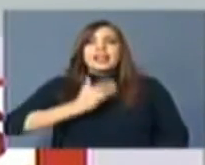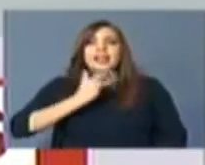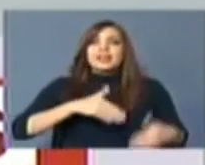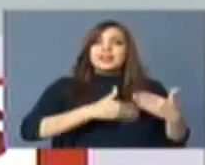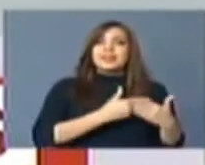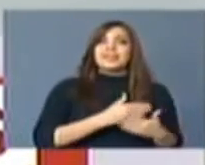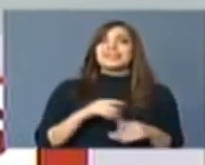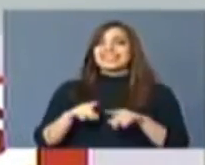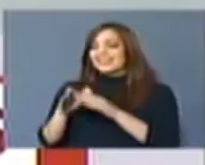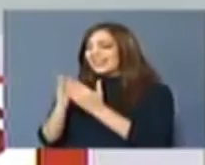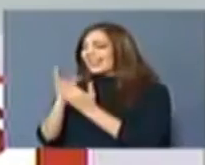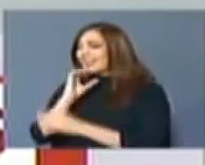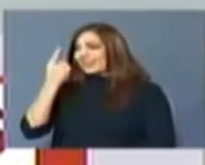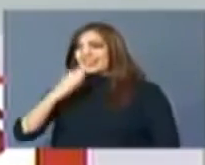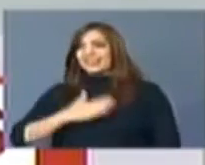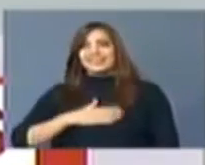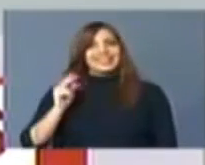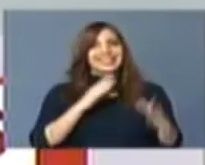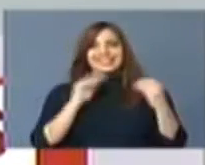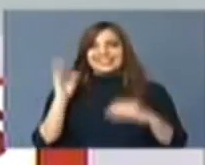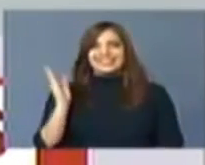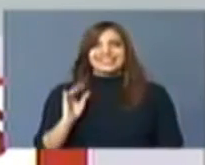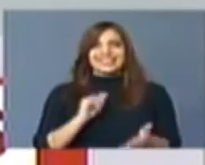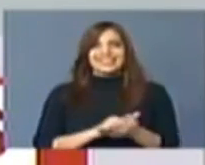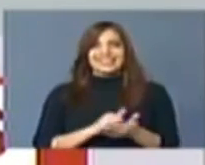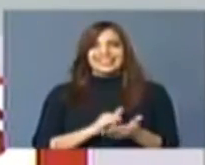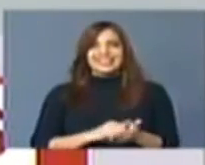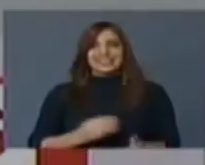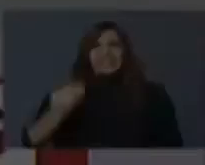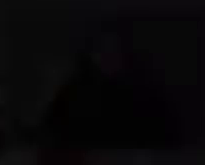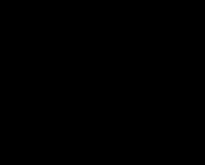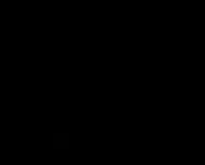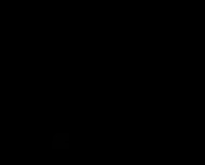Eso es otra. Así que para mí que no desaparezcan nunca. Ese es alimento para el cerebro. Pero en fin.